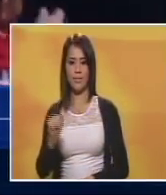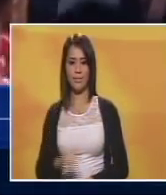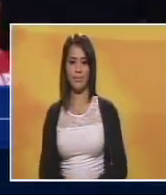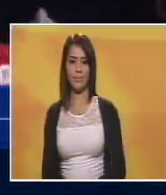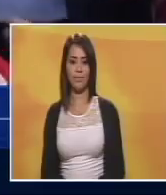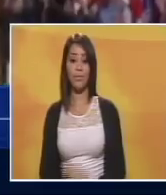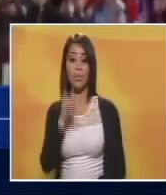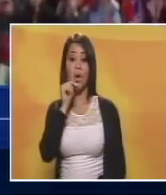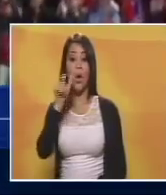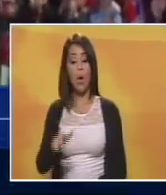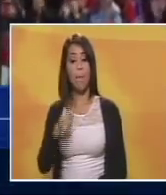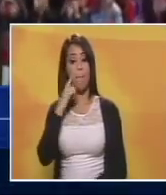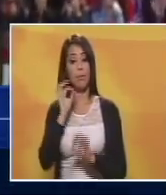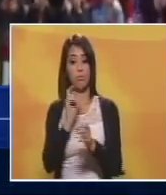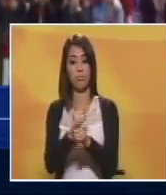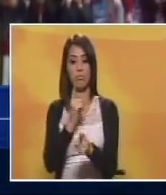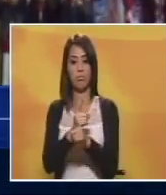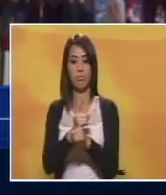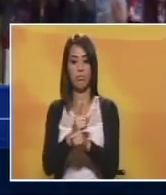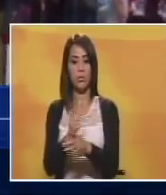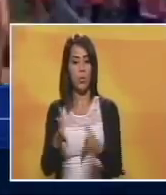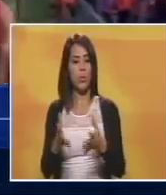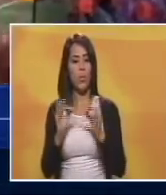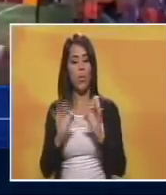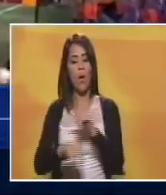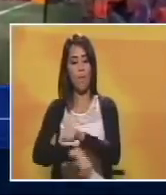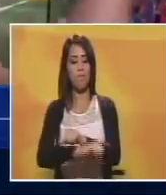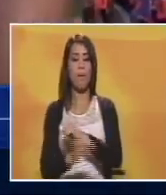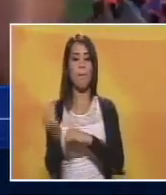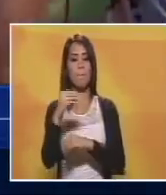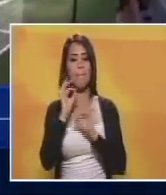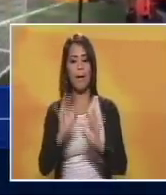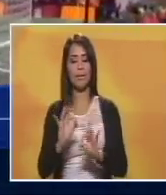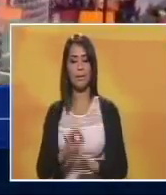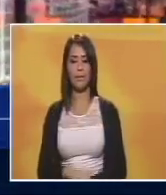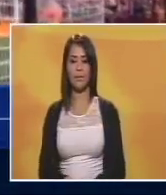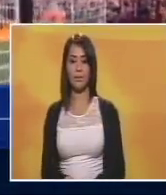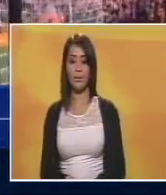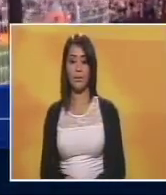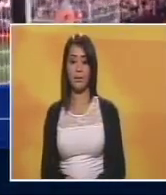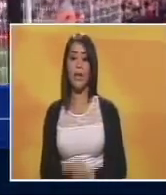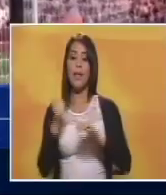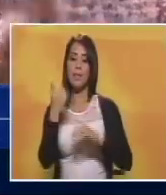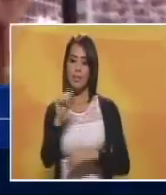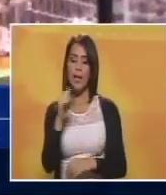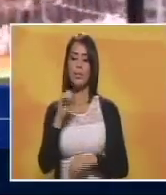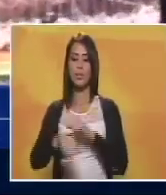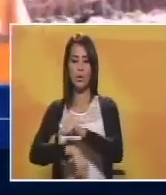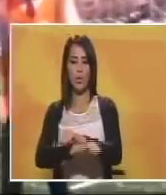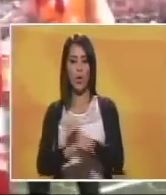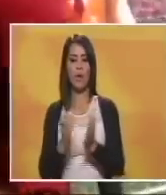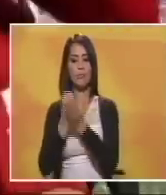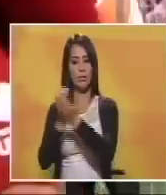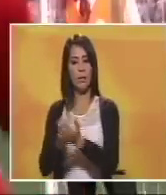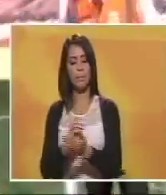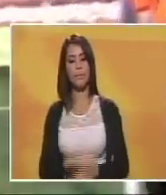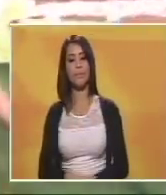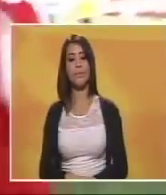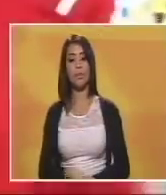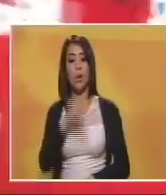pasada temporada con el Real Madrid y fue el goleador de esa competición con 15 tantos. Modric también tuvo una Champions excepcional con los merengues y